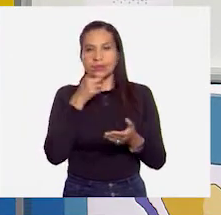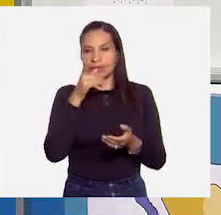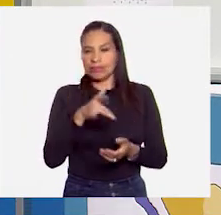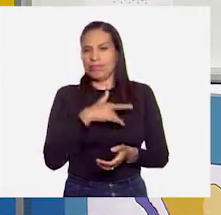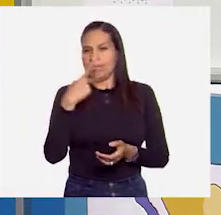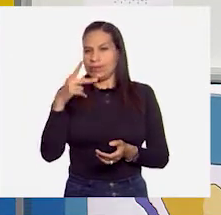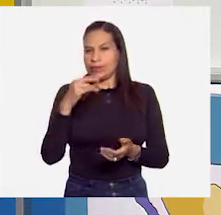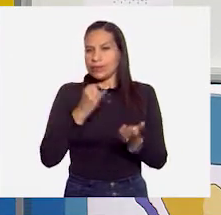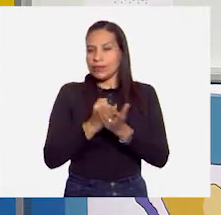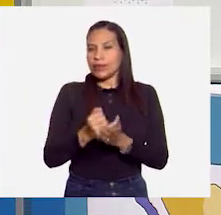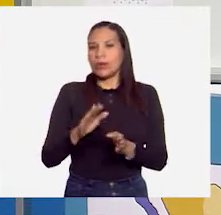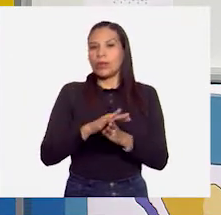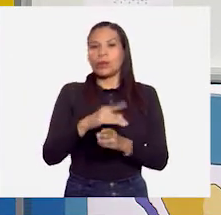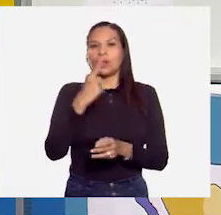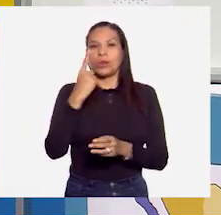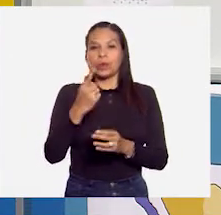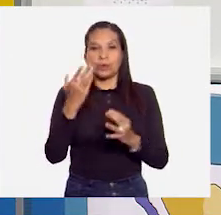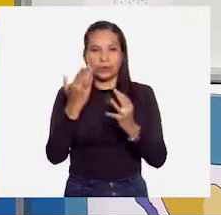deducción que